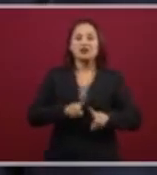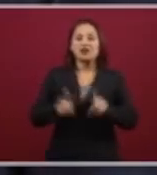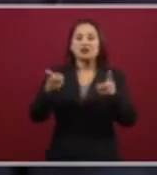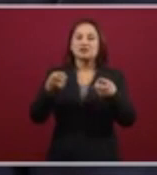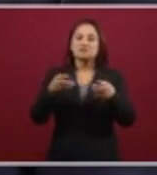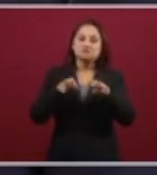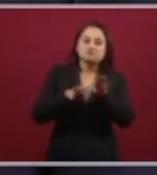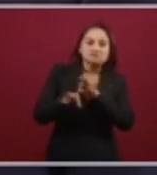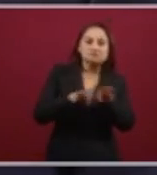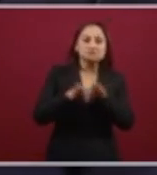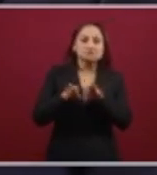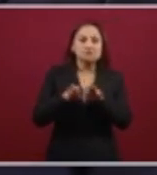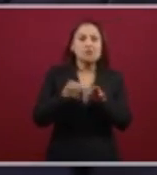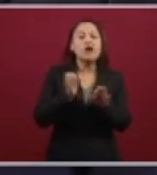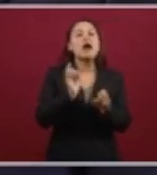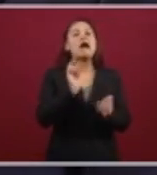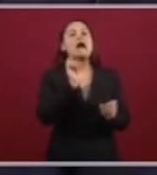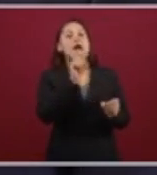10